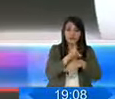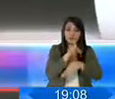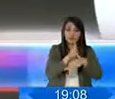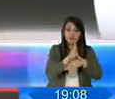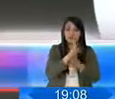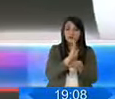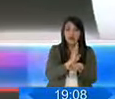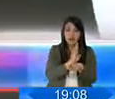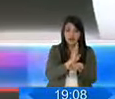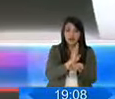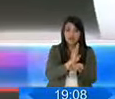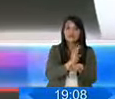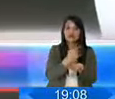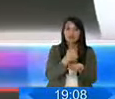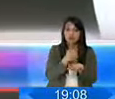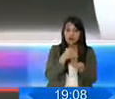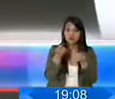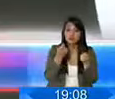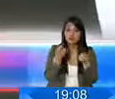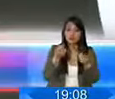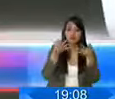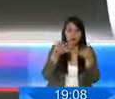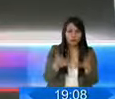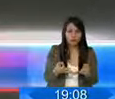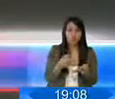cual lo presido, va a cumplir